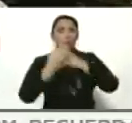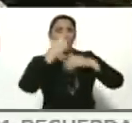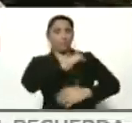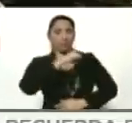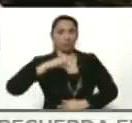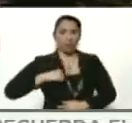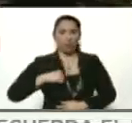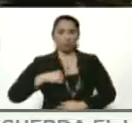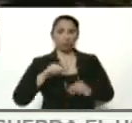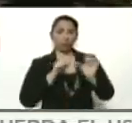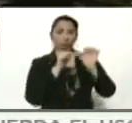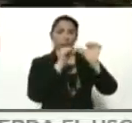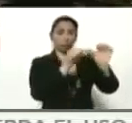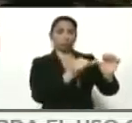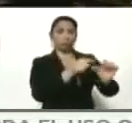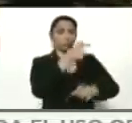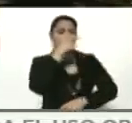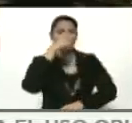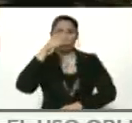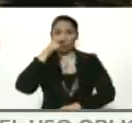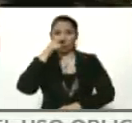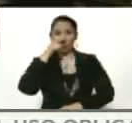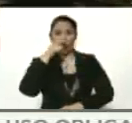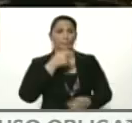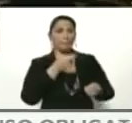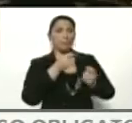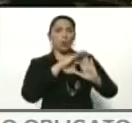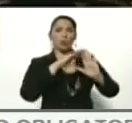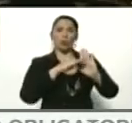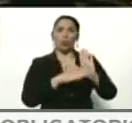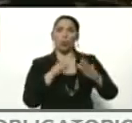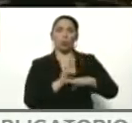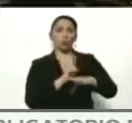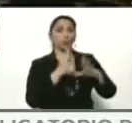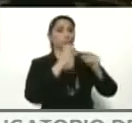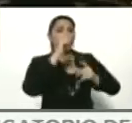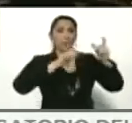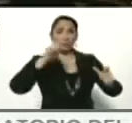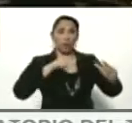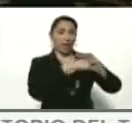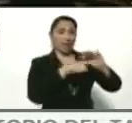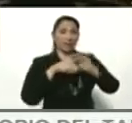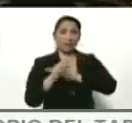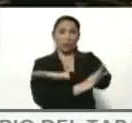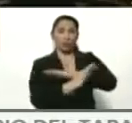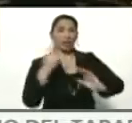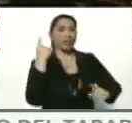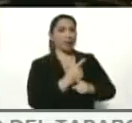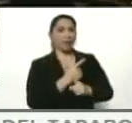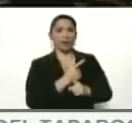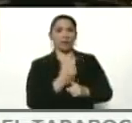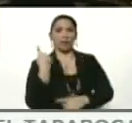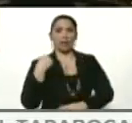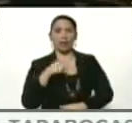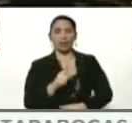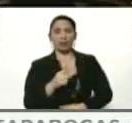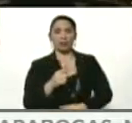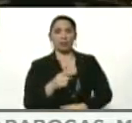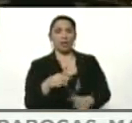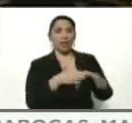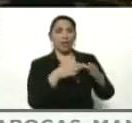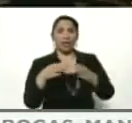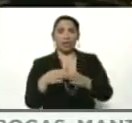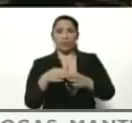siguiendo cuidadosamente el protocolo de uso. Toda persona que entra en un PASI debe tener sus equipos de